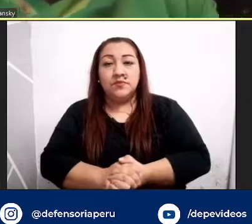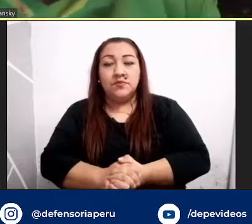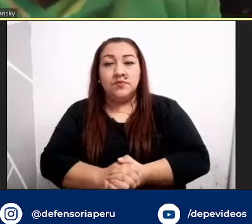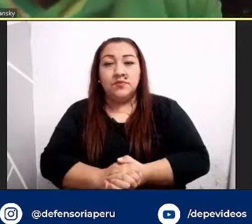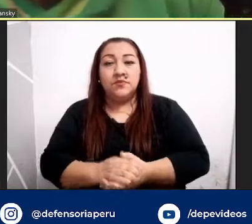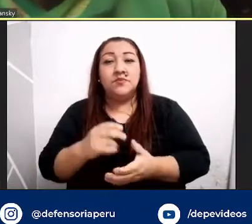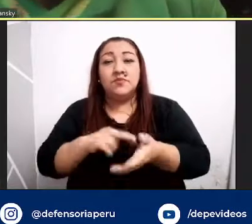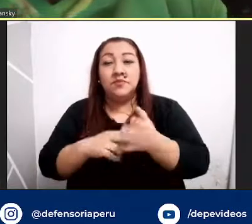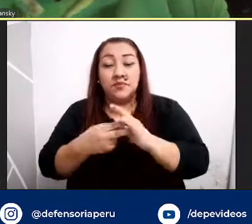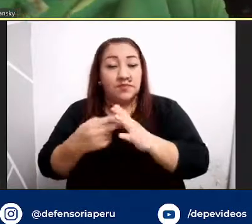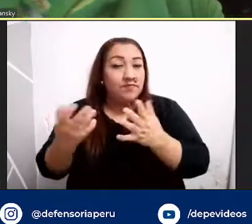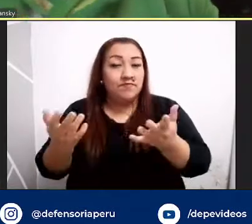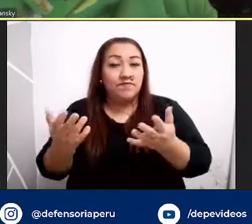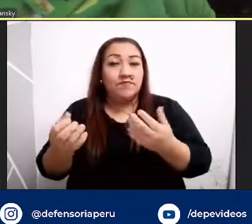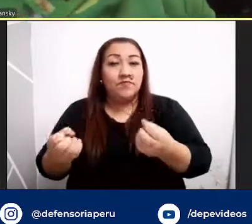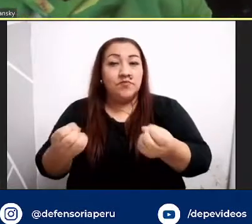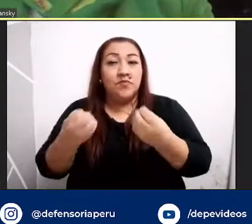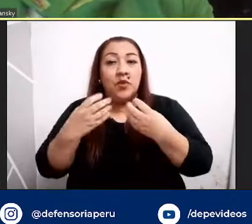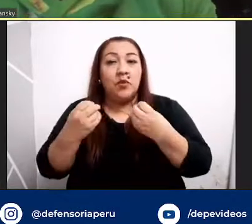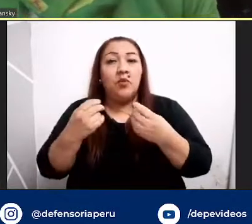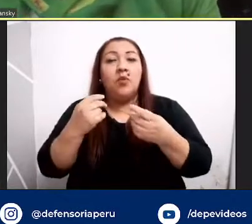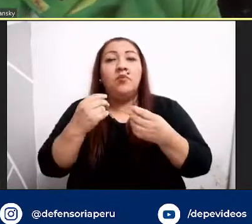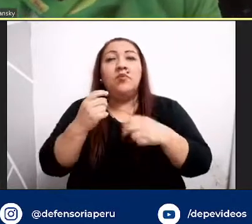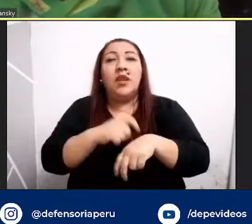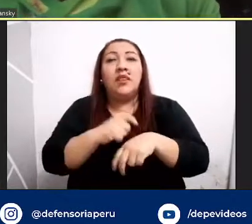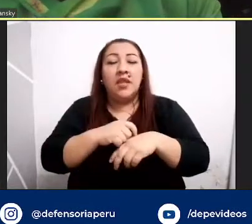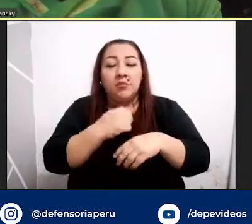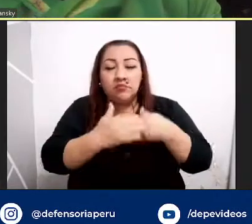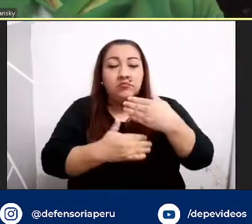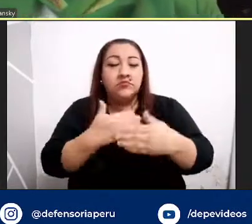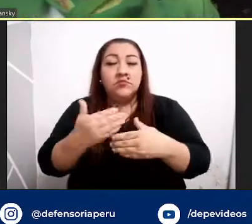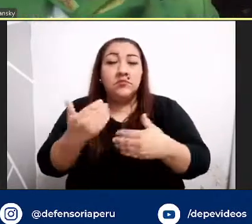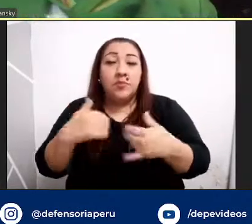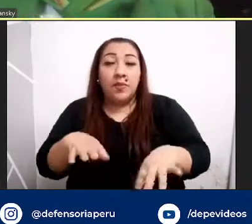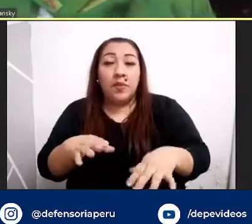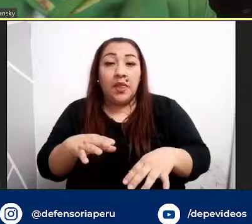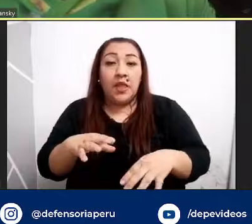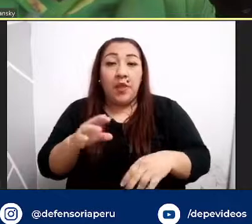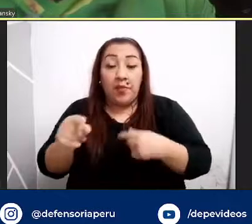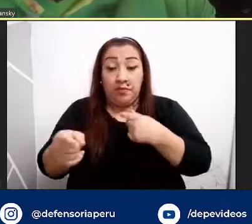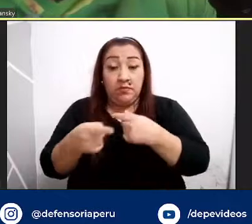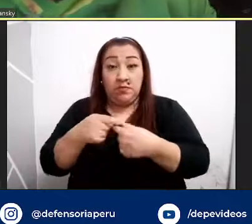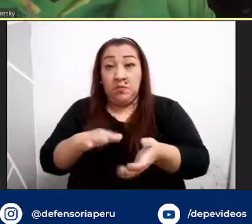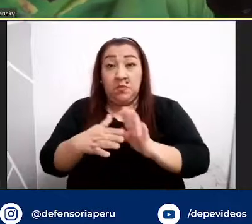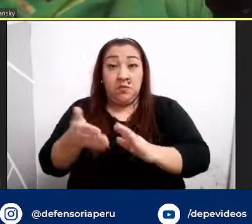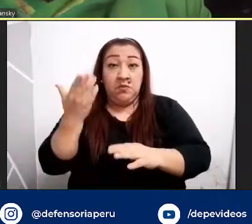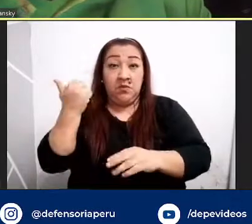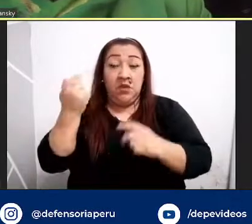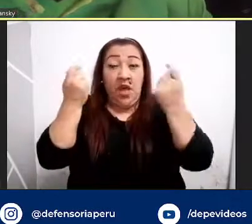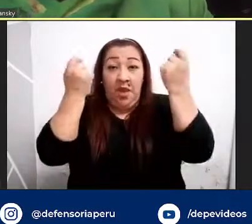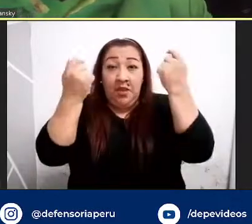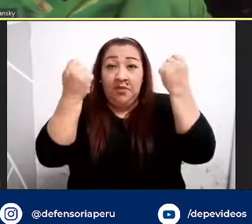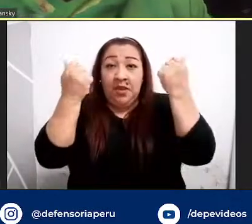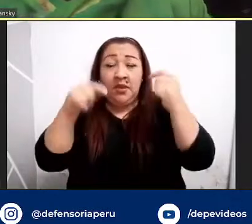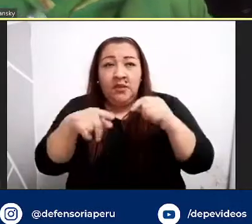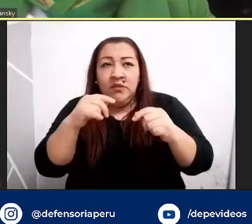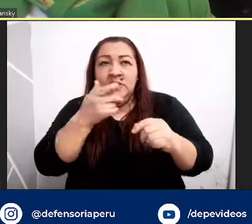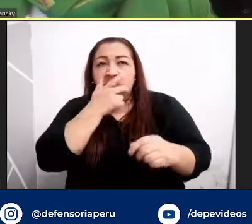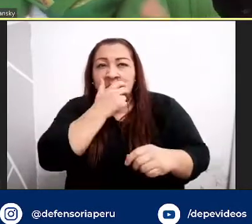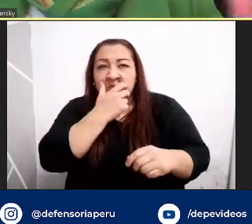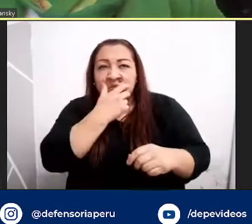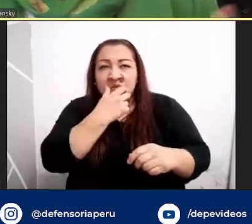sincrónicamente, porque es una sincronía, el hecho que haya muerto en estos días y que eso puede permitirle a los